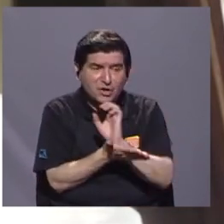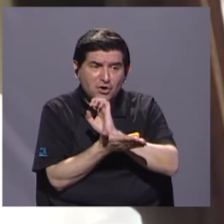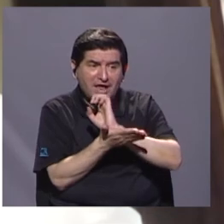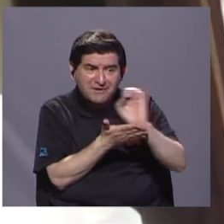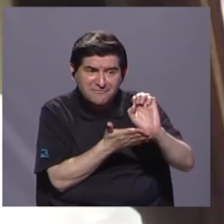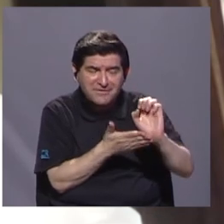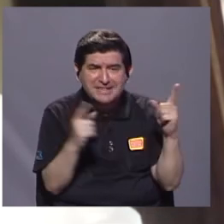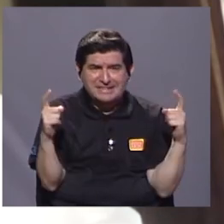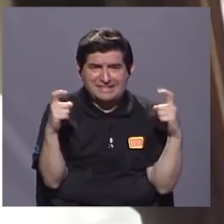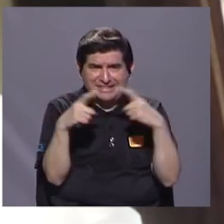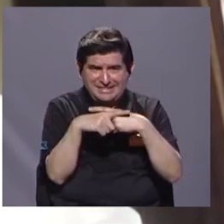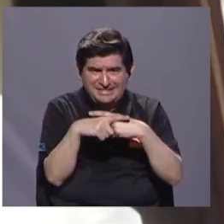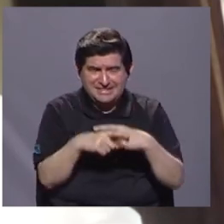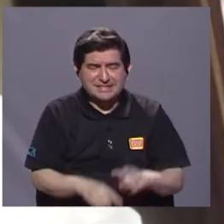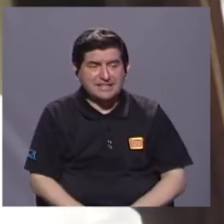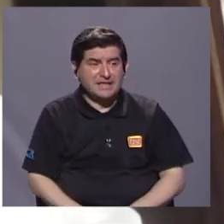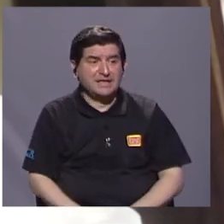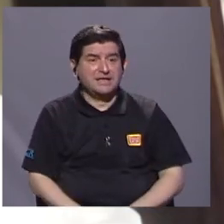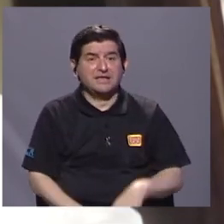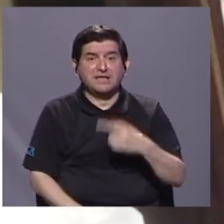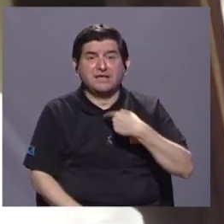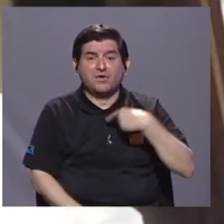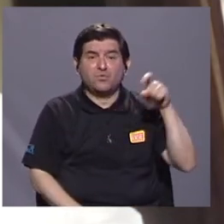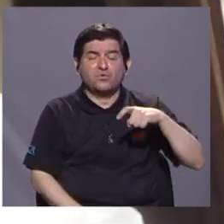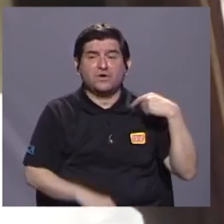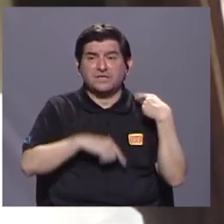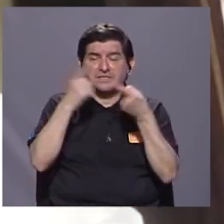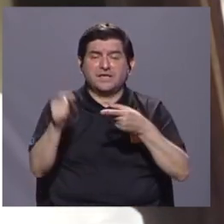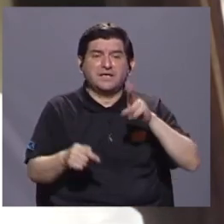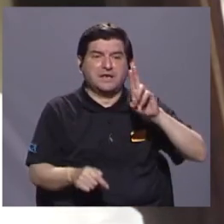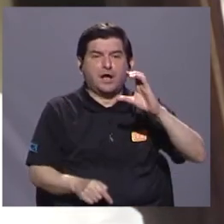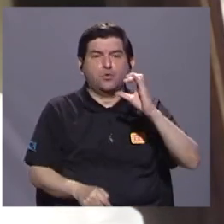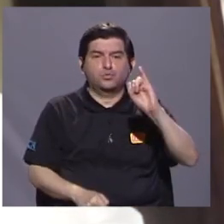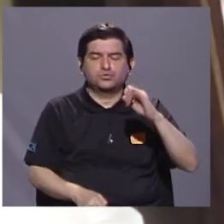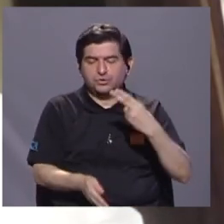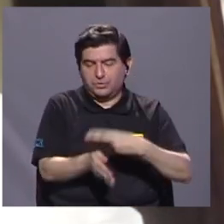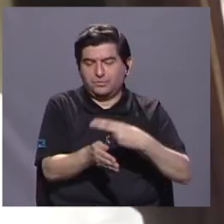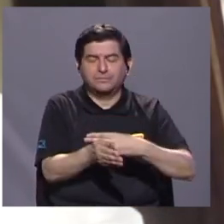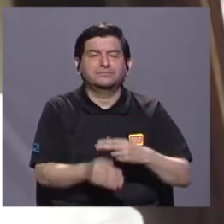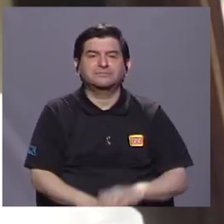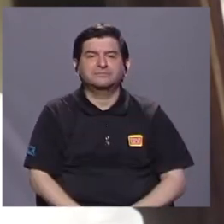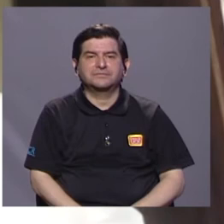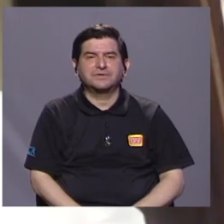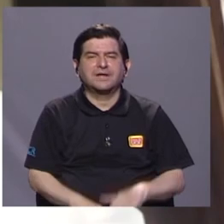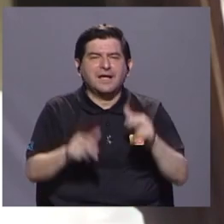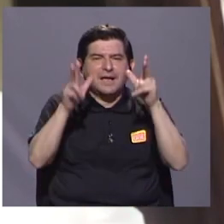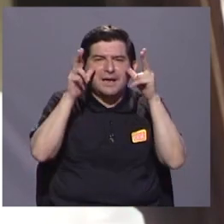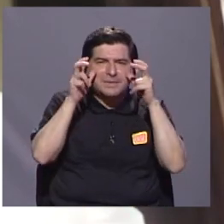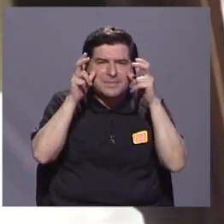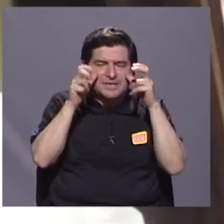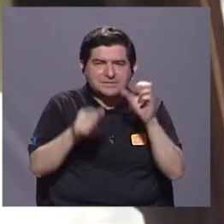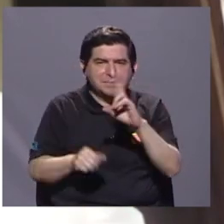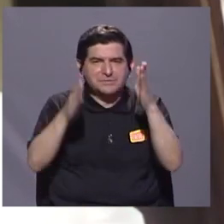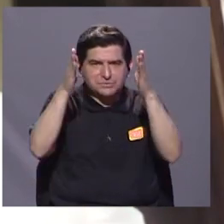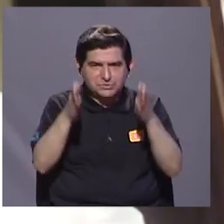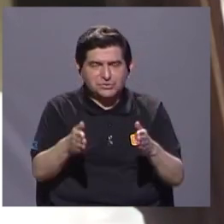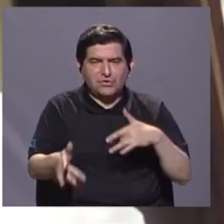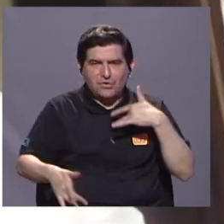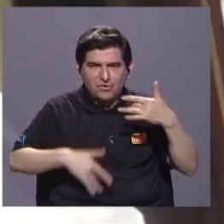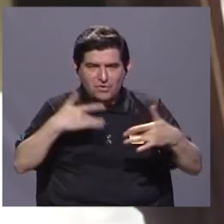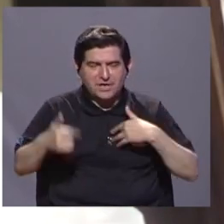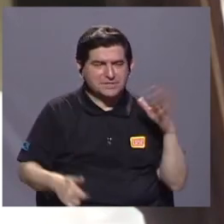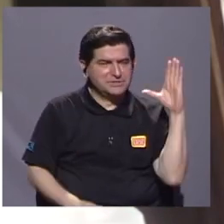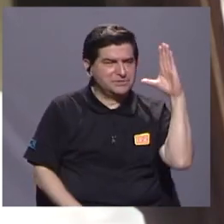evite complicarnos y llegar a una unidad de cuidados intensivos. Entonces, la percepción del costarricense, por lo menos el sentimiento, lo